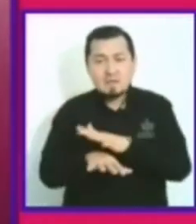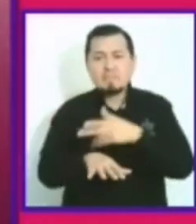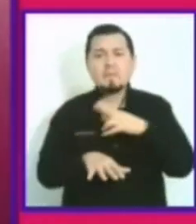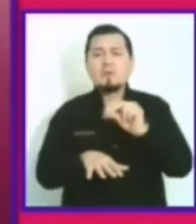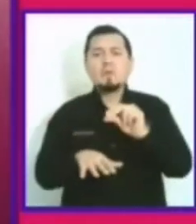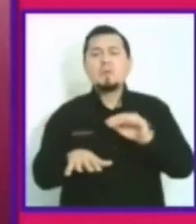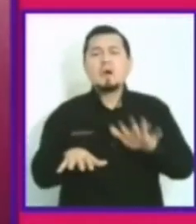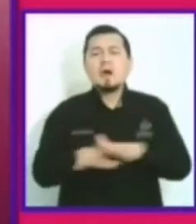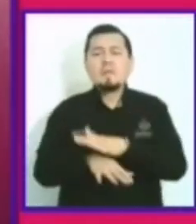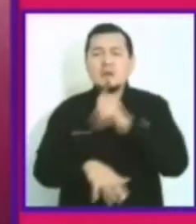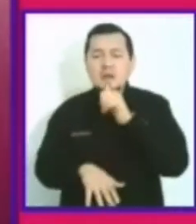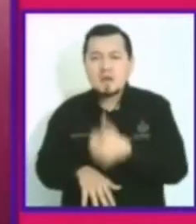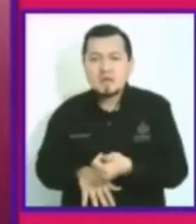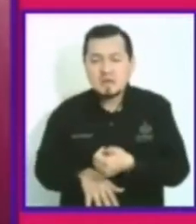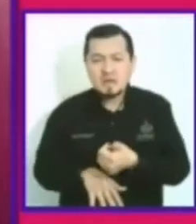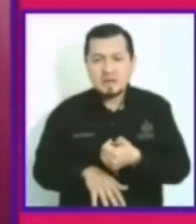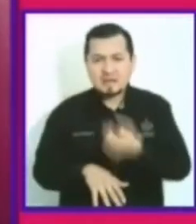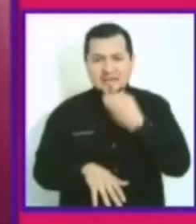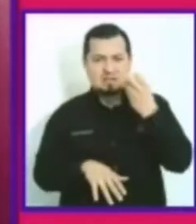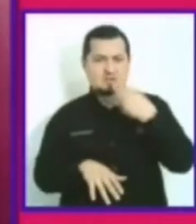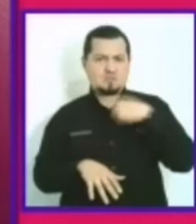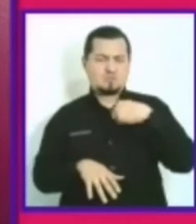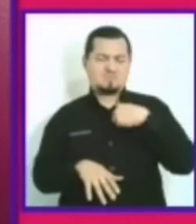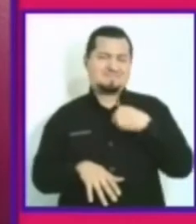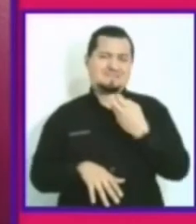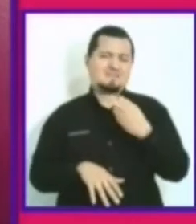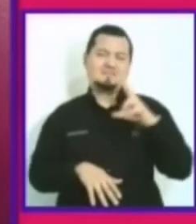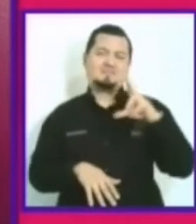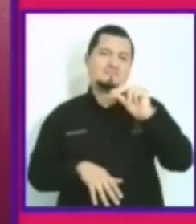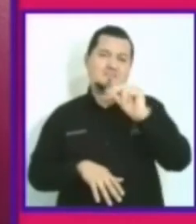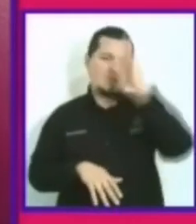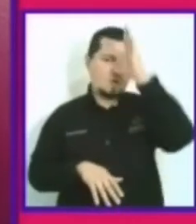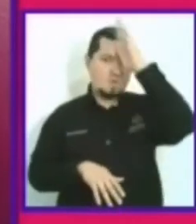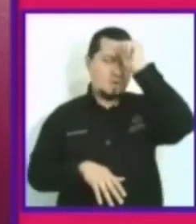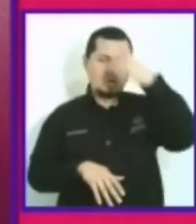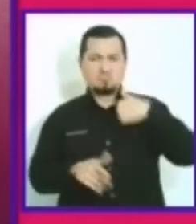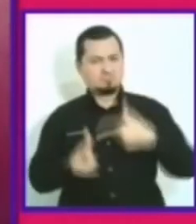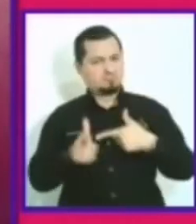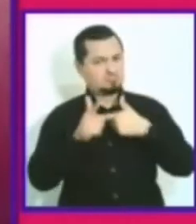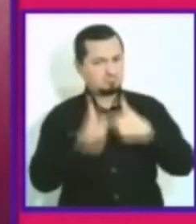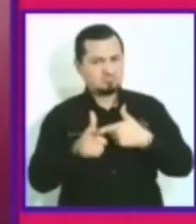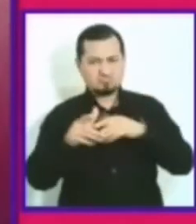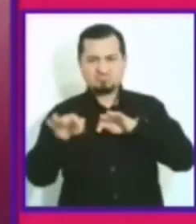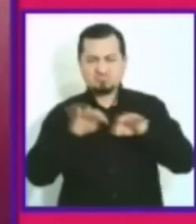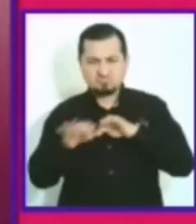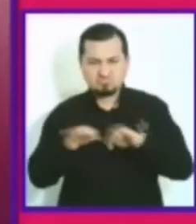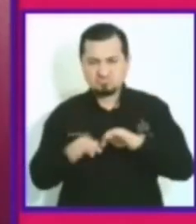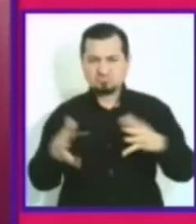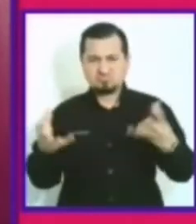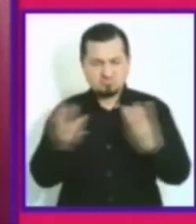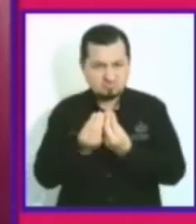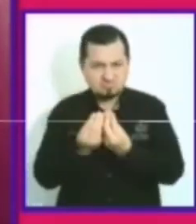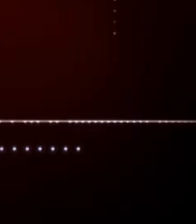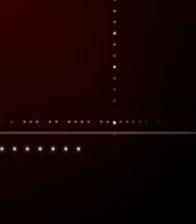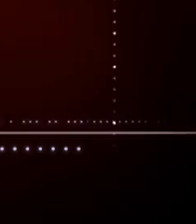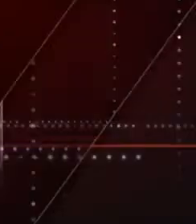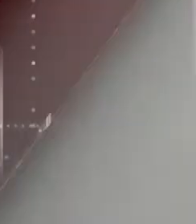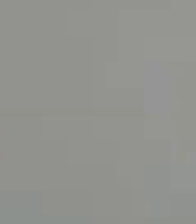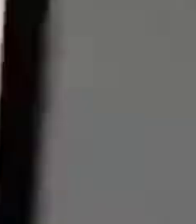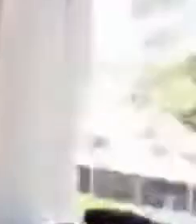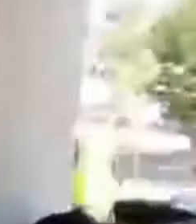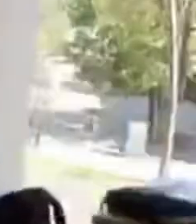creemos en esa ruta creemos en la ruta de las decisiones que aunque sean difíciles van a permitirnos dejar un legado para el futuro